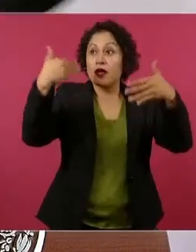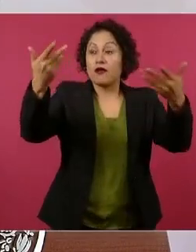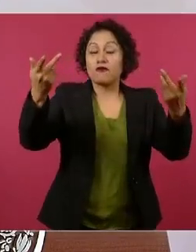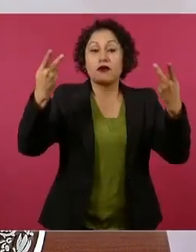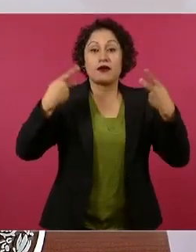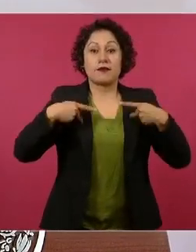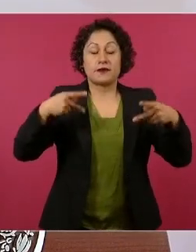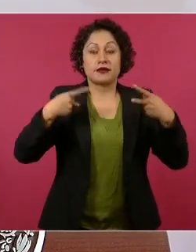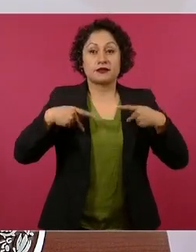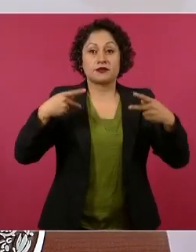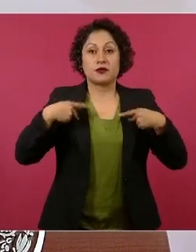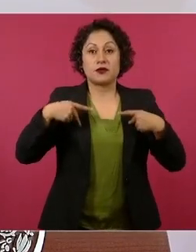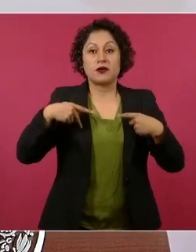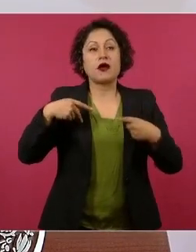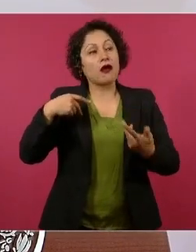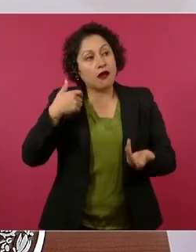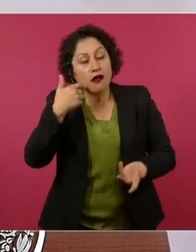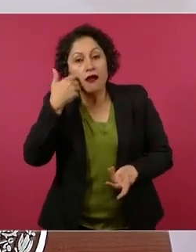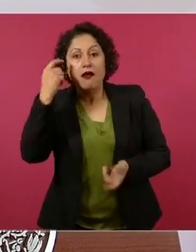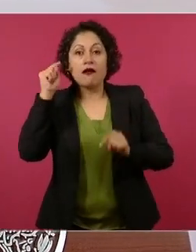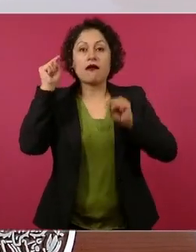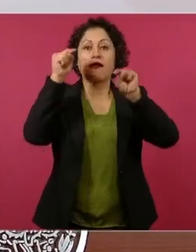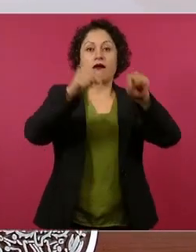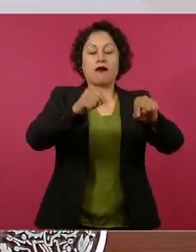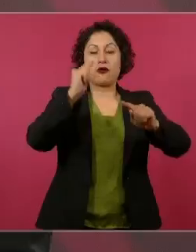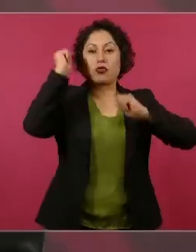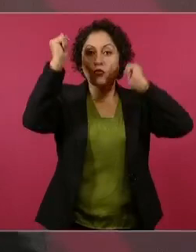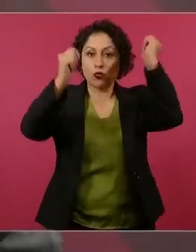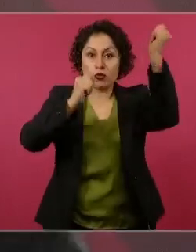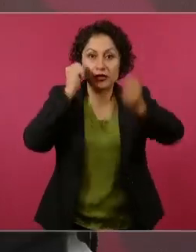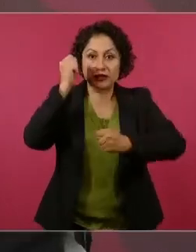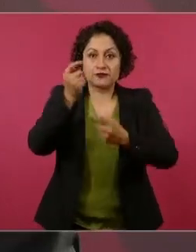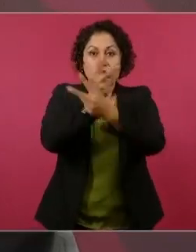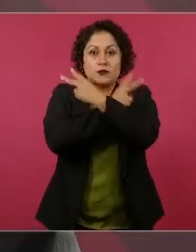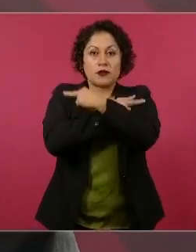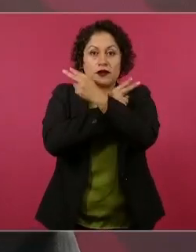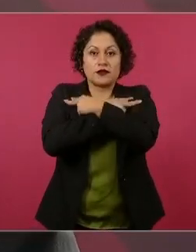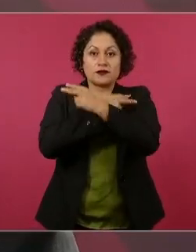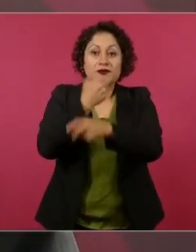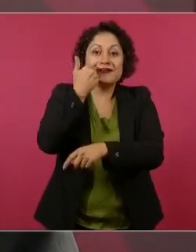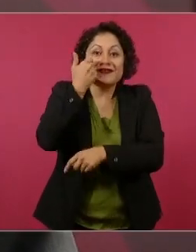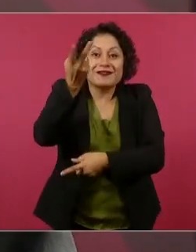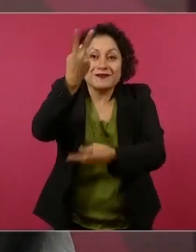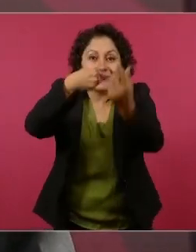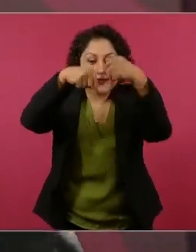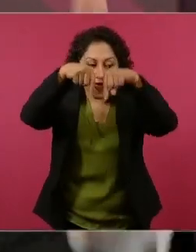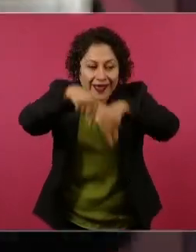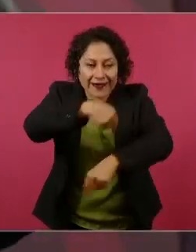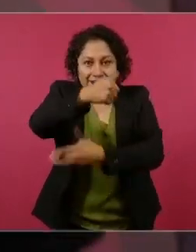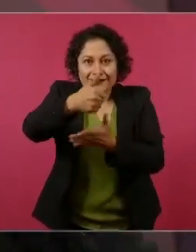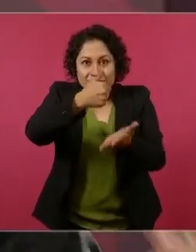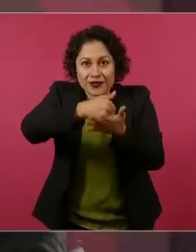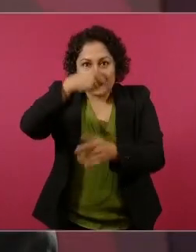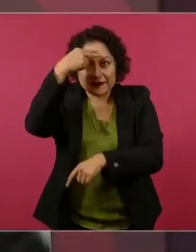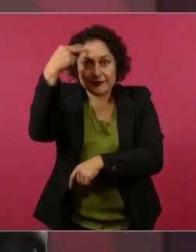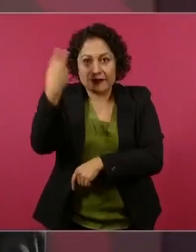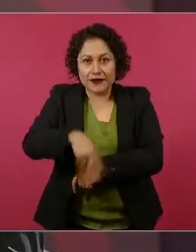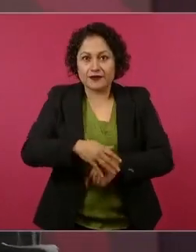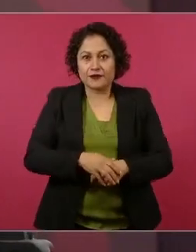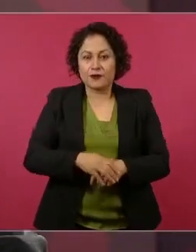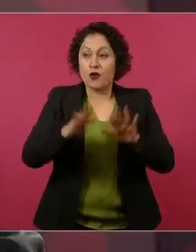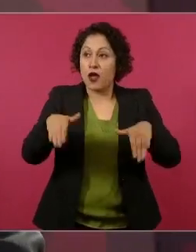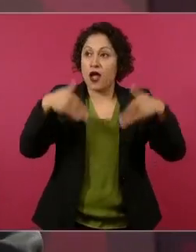de todo el mundo a vacacionar aquí, a la Ciudad de México, y a vivir